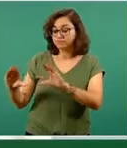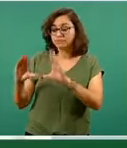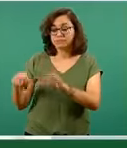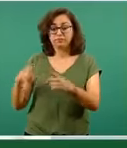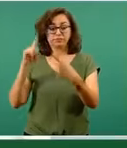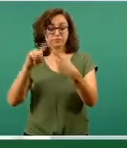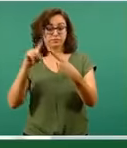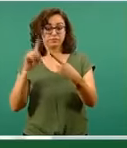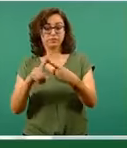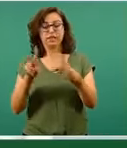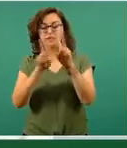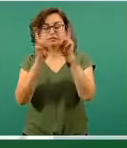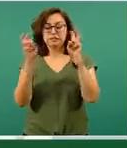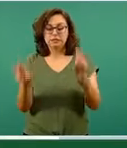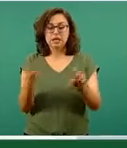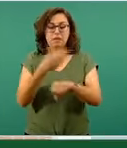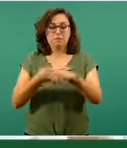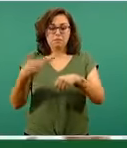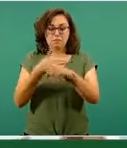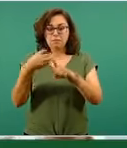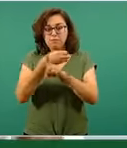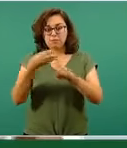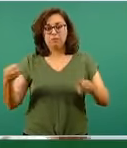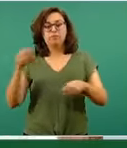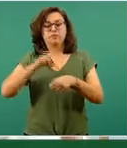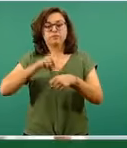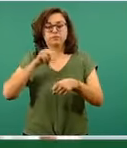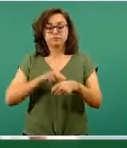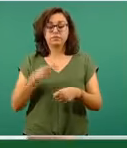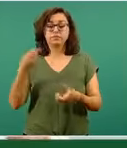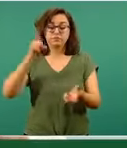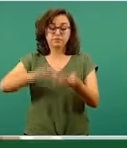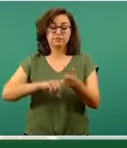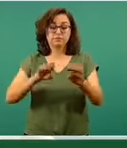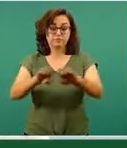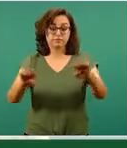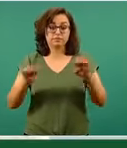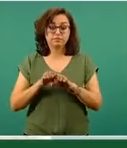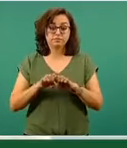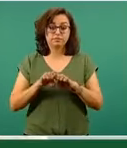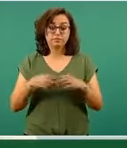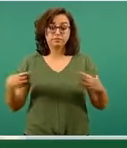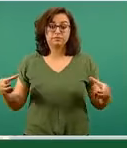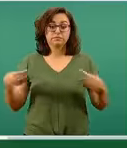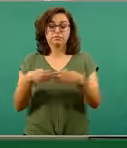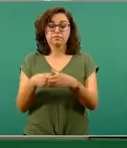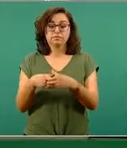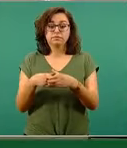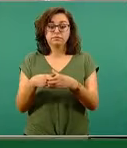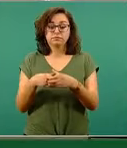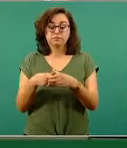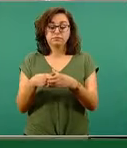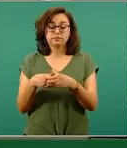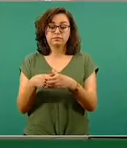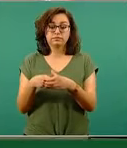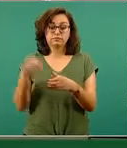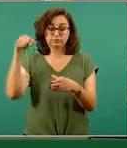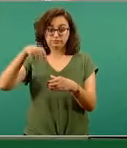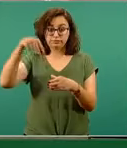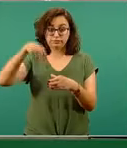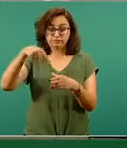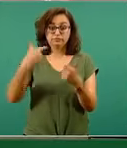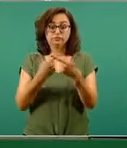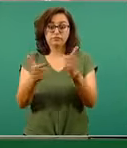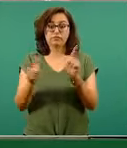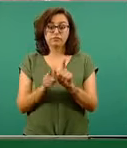en el componente técnico médico. Recuerden que tenemos en las brigadas de vacunación, tenemos